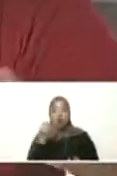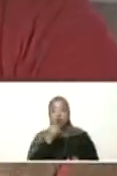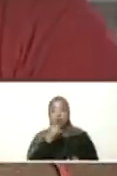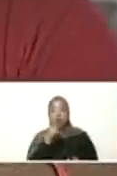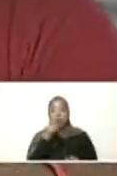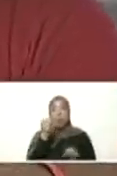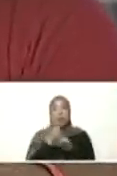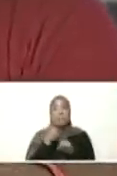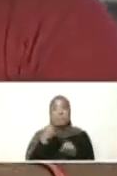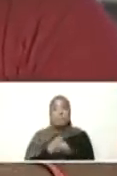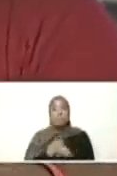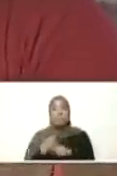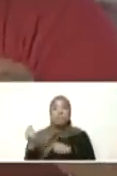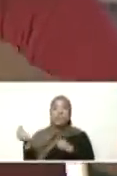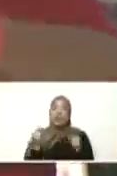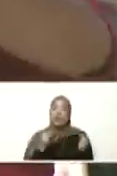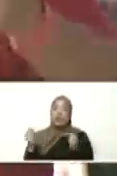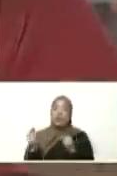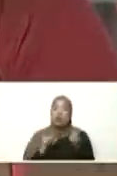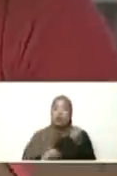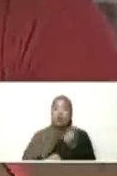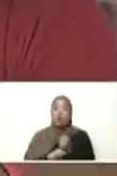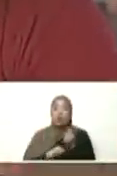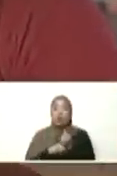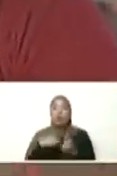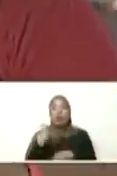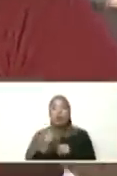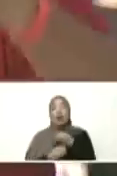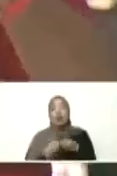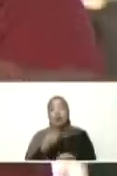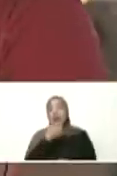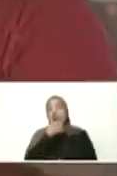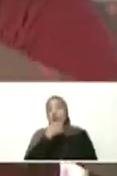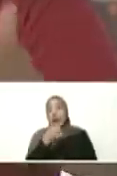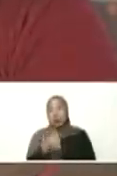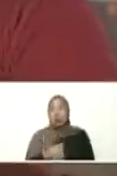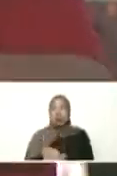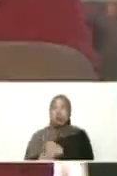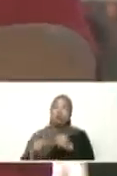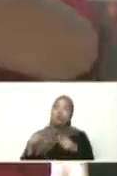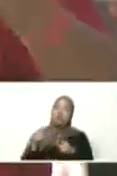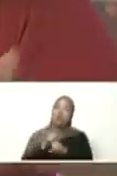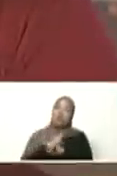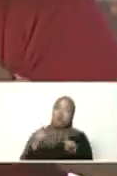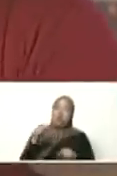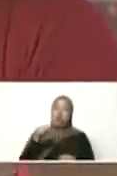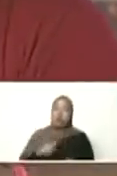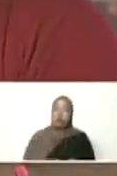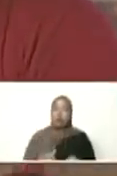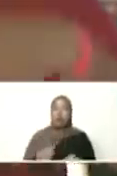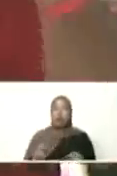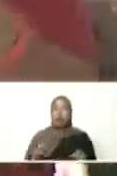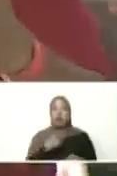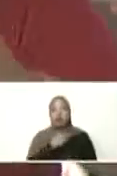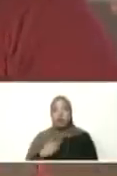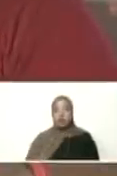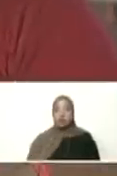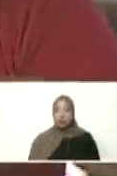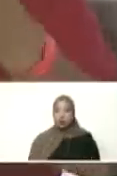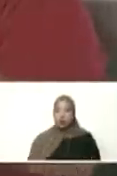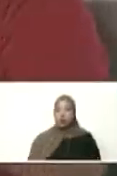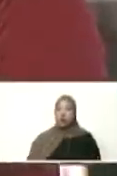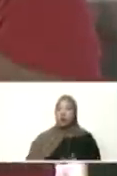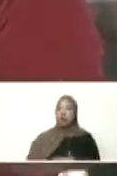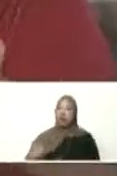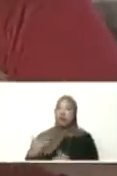de trabajar, sino de debatir y de aportar y de hacer leyes que faciliten, que rompan esquemas que hoy nos limitan, presidente, para